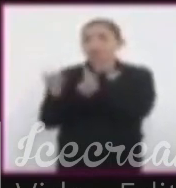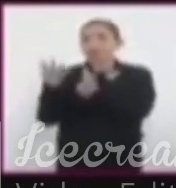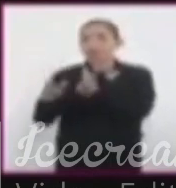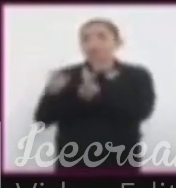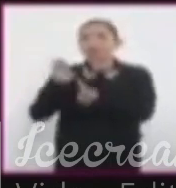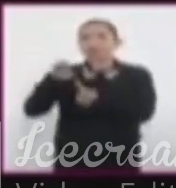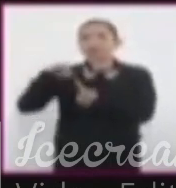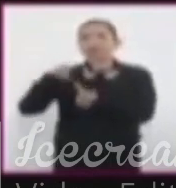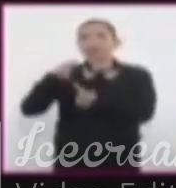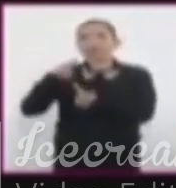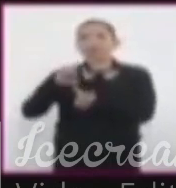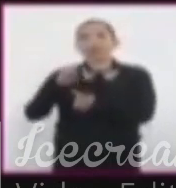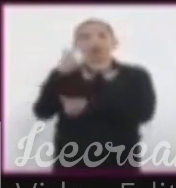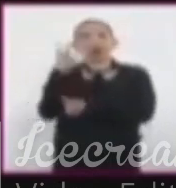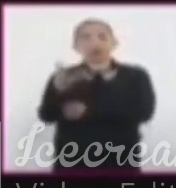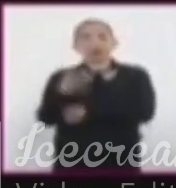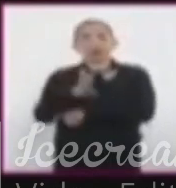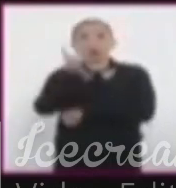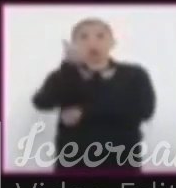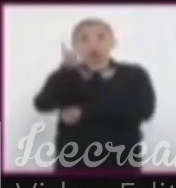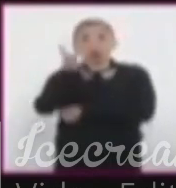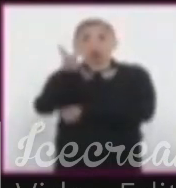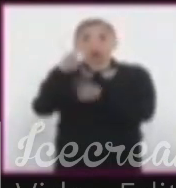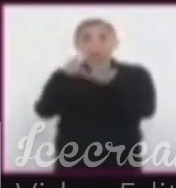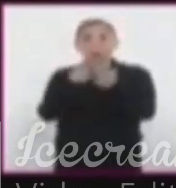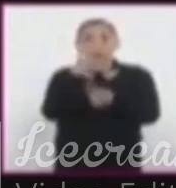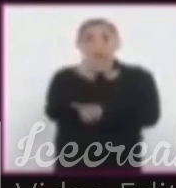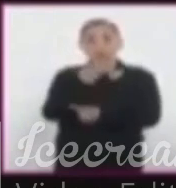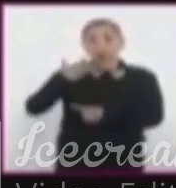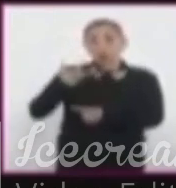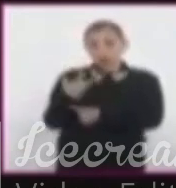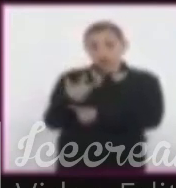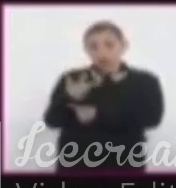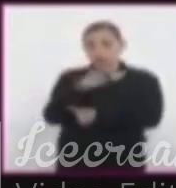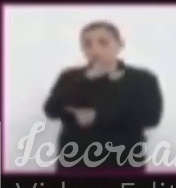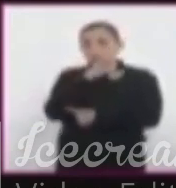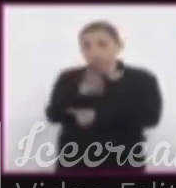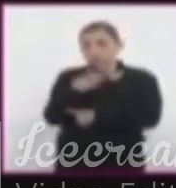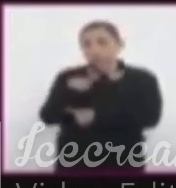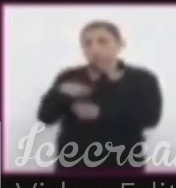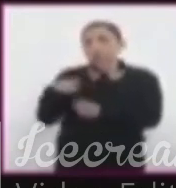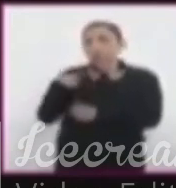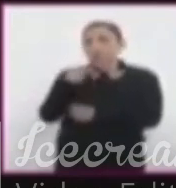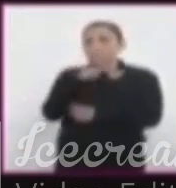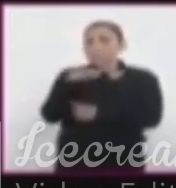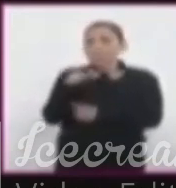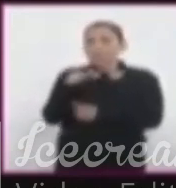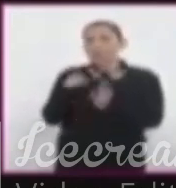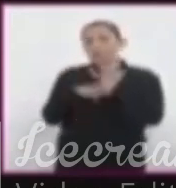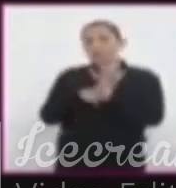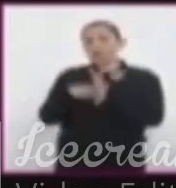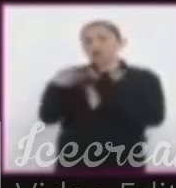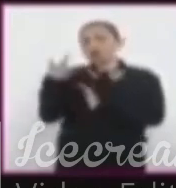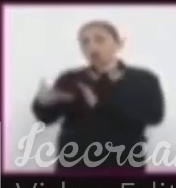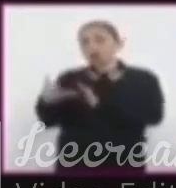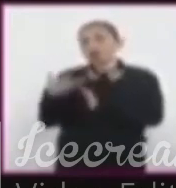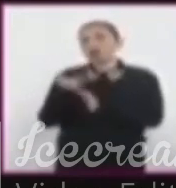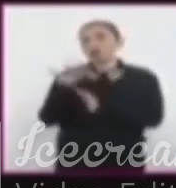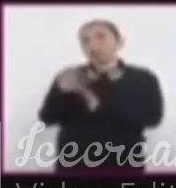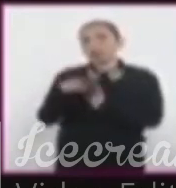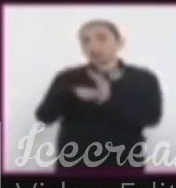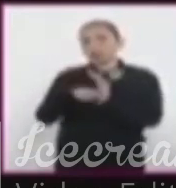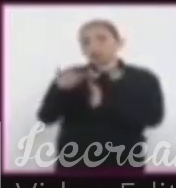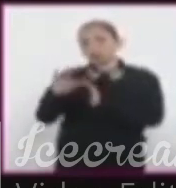4. Esto nos va a dar 2. 2 por 4, 8. Restamos 8. 10 menos 8 nos da